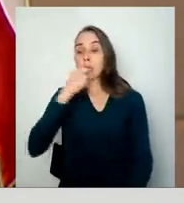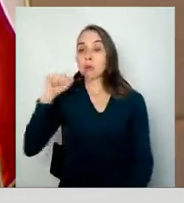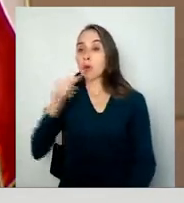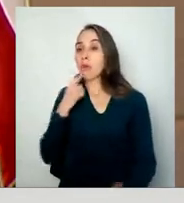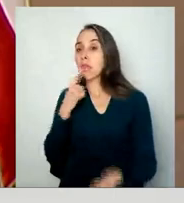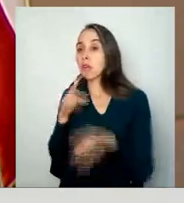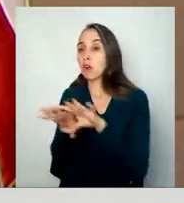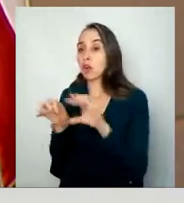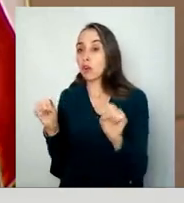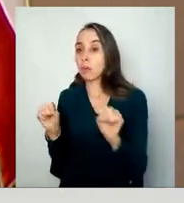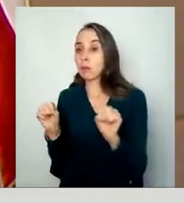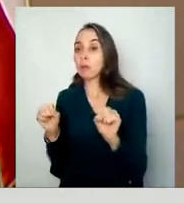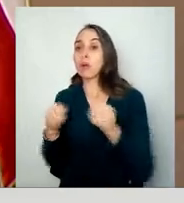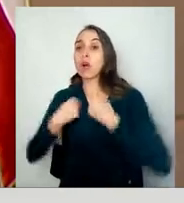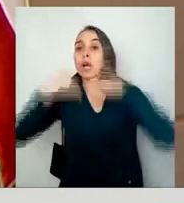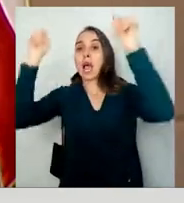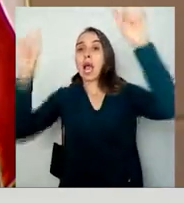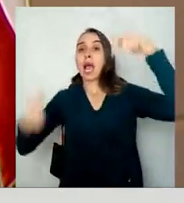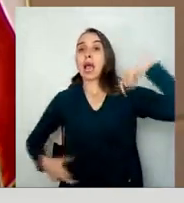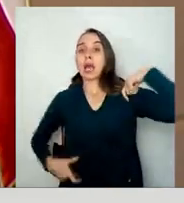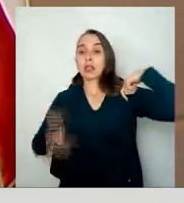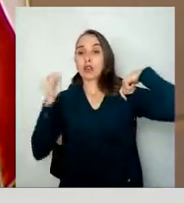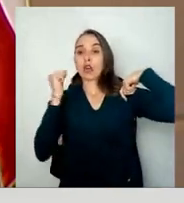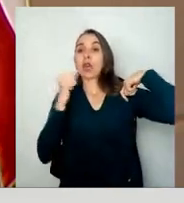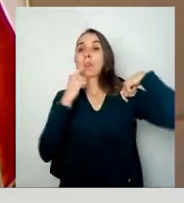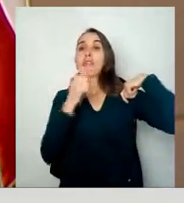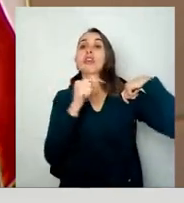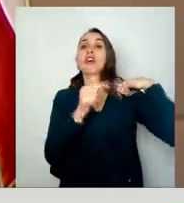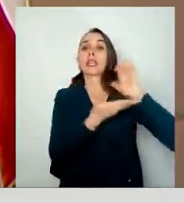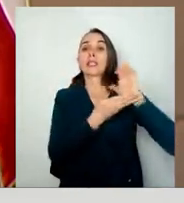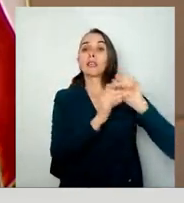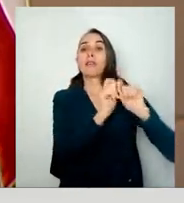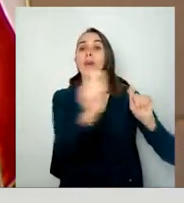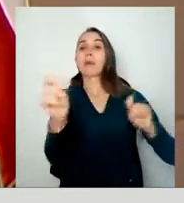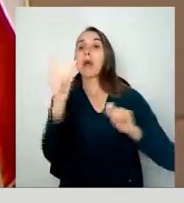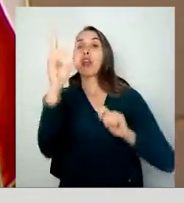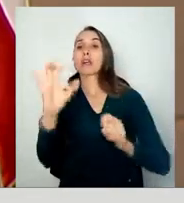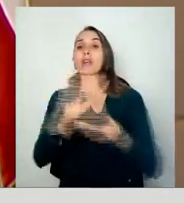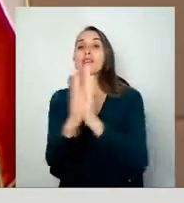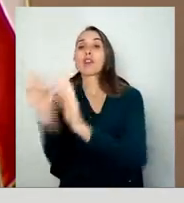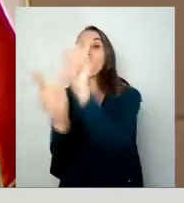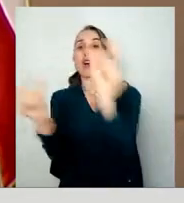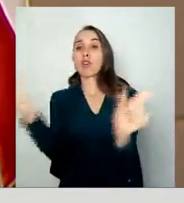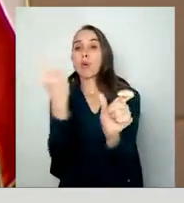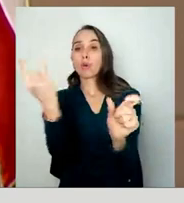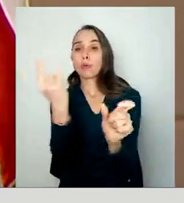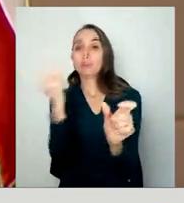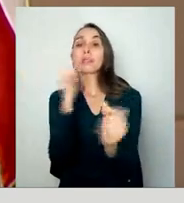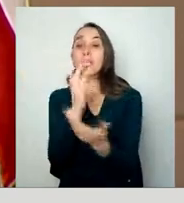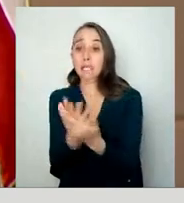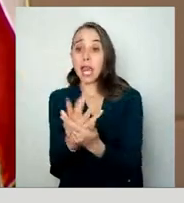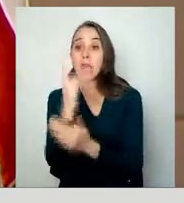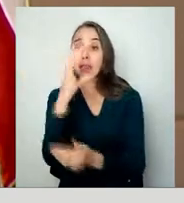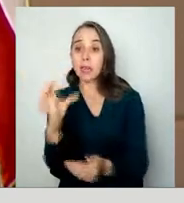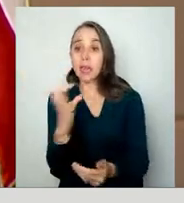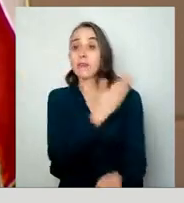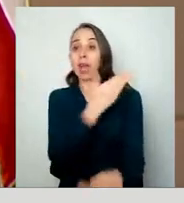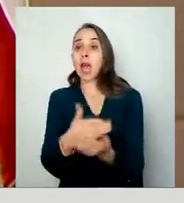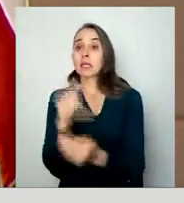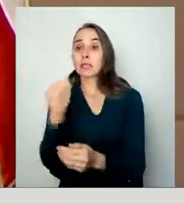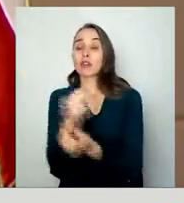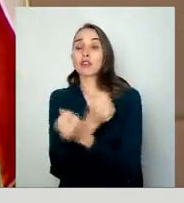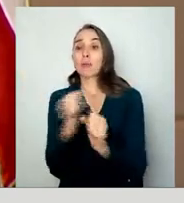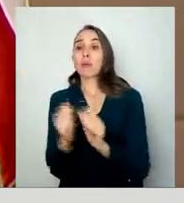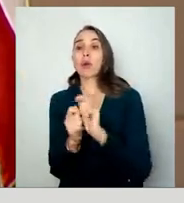llegó al poder a propósito de pagar las deudas de todos los universitarios que no me cabe duda existen y hasta el día de hoy no ha podido ser pagada